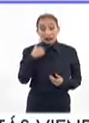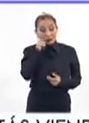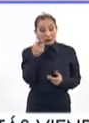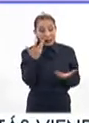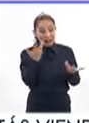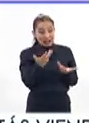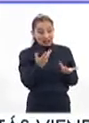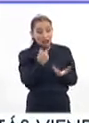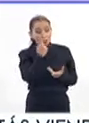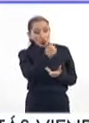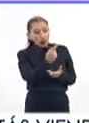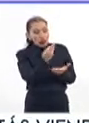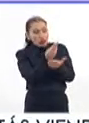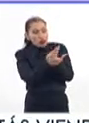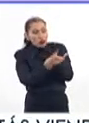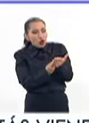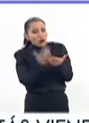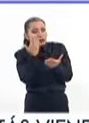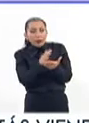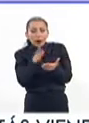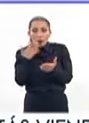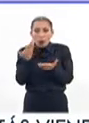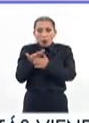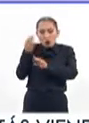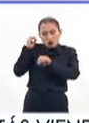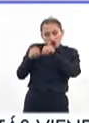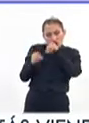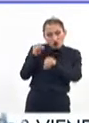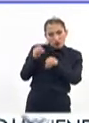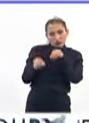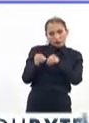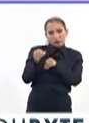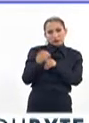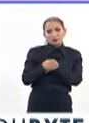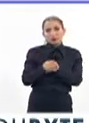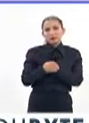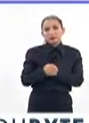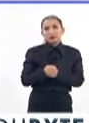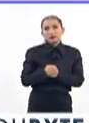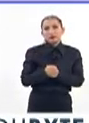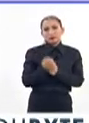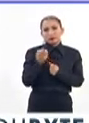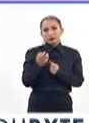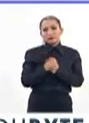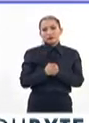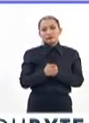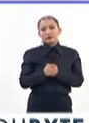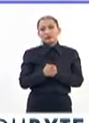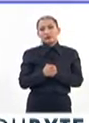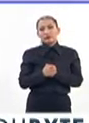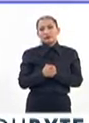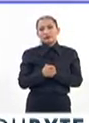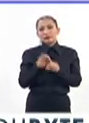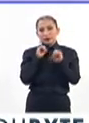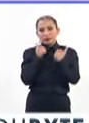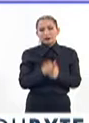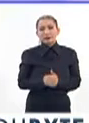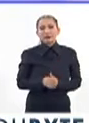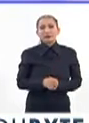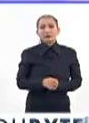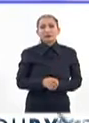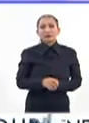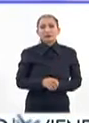quien hace una cosa de esta sabe hacer una cosa muy elaborada. Ese es el chiste de los artistas.